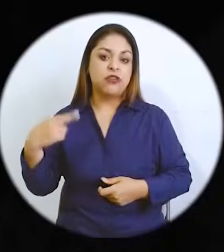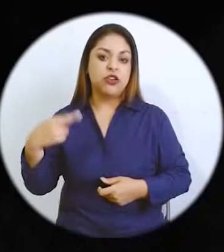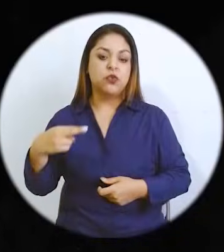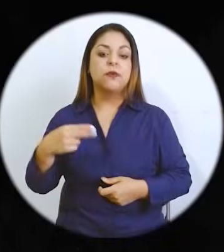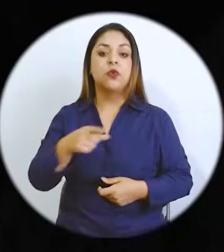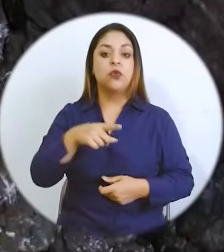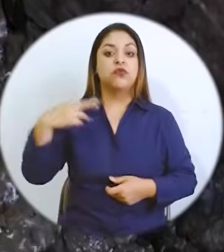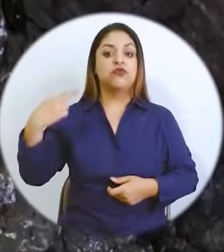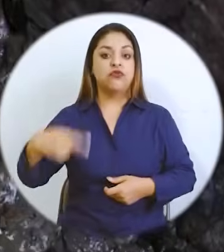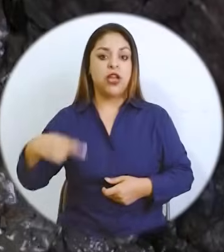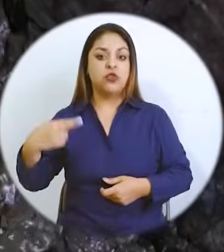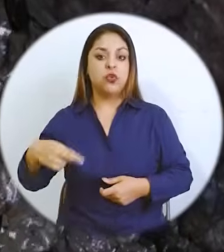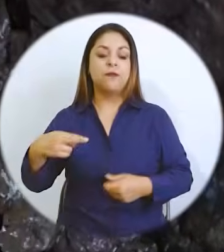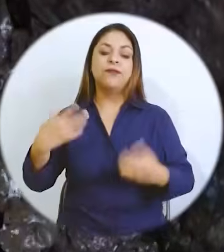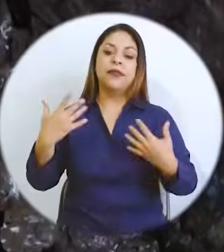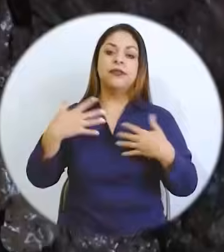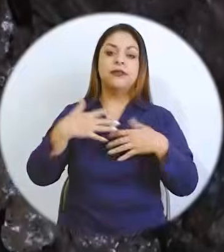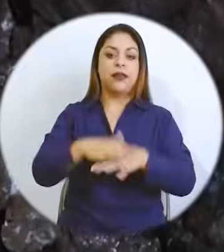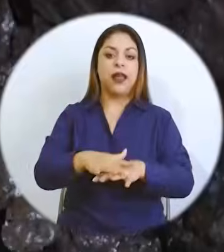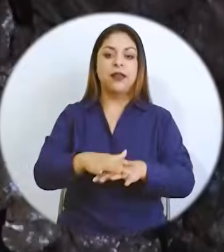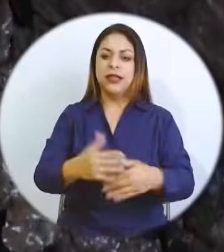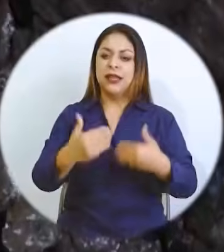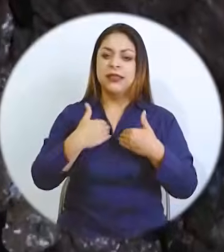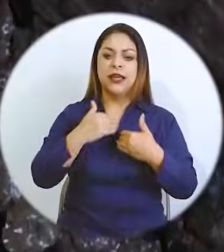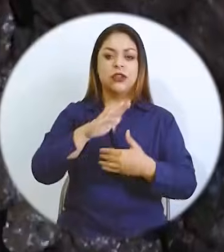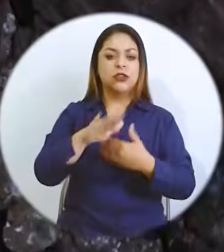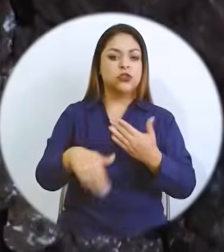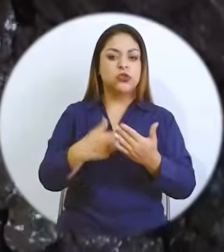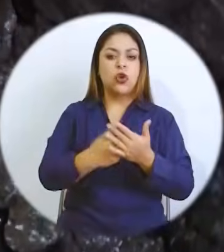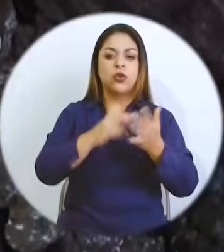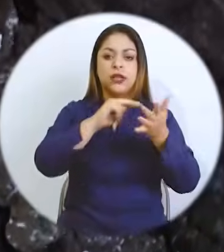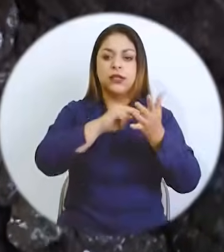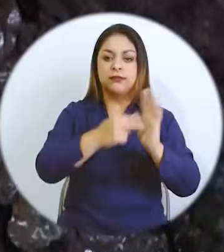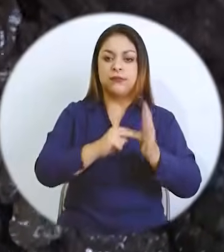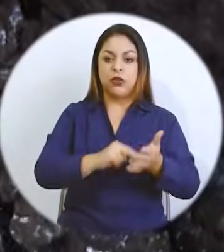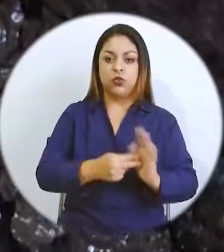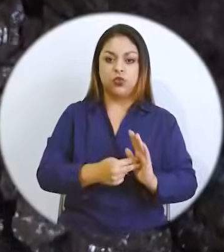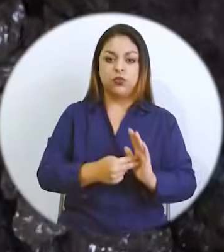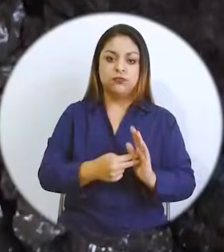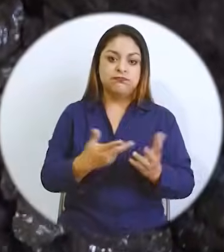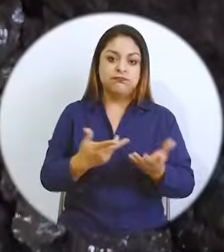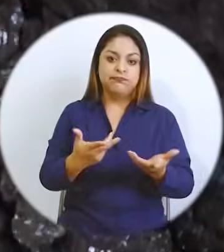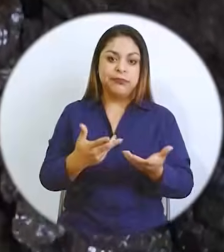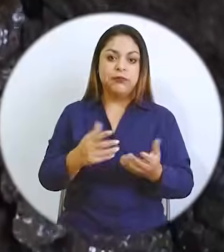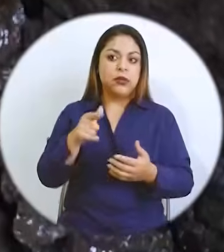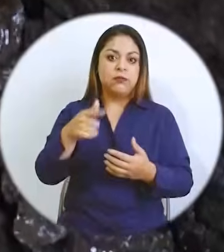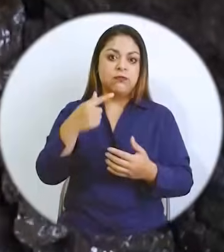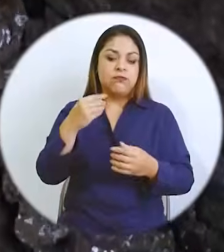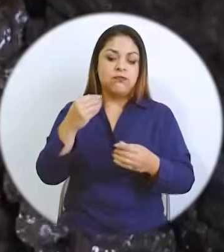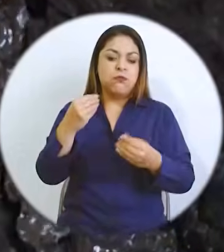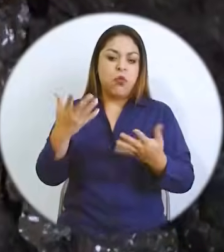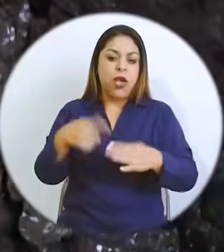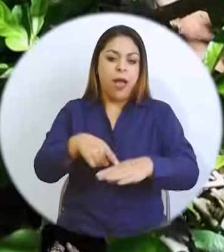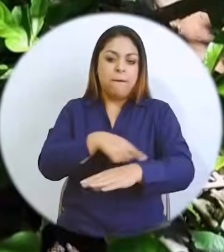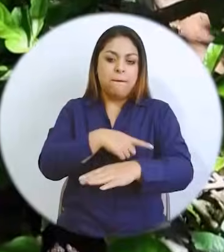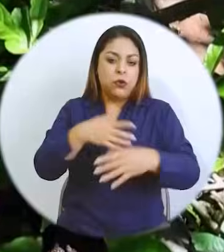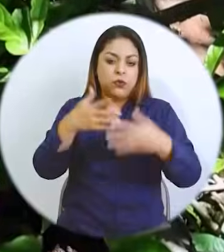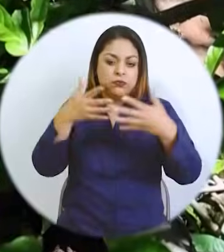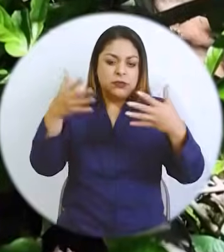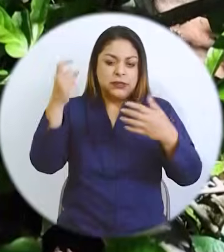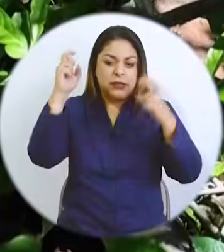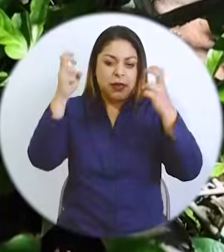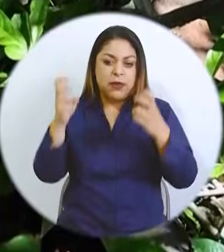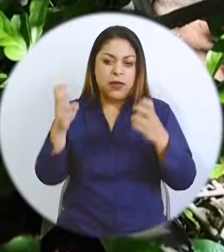riesgo integral, o sea, que abarque todos los aspectos que implica un acueducto, que como hablamos son muy amplios, no solamente es la parte sanitaria, sino la